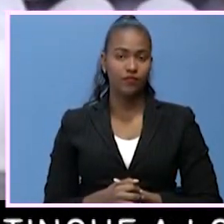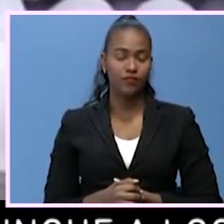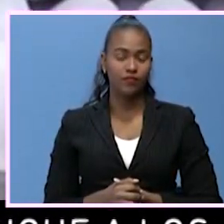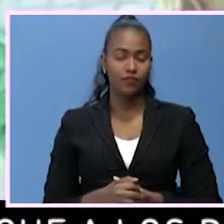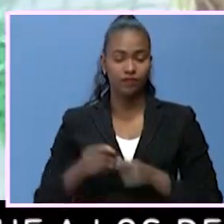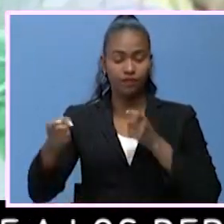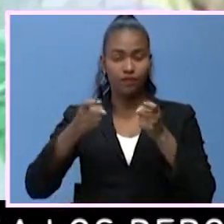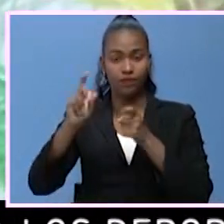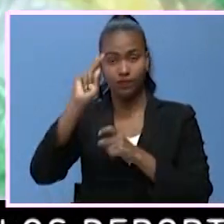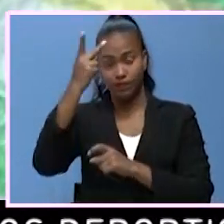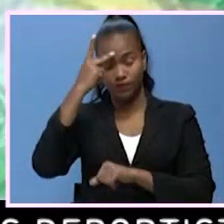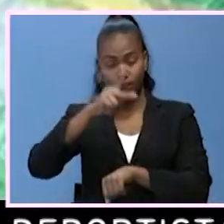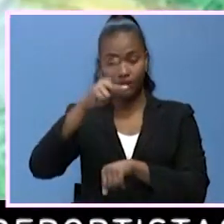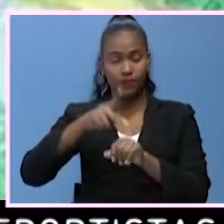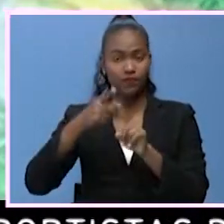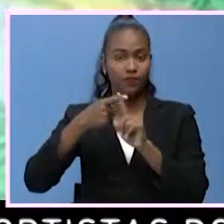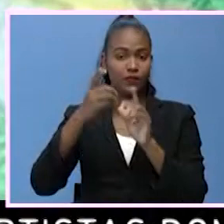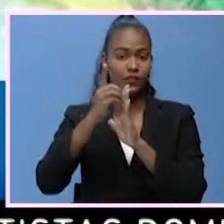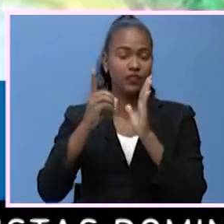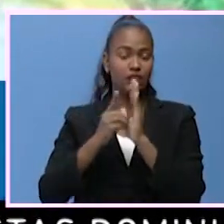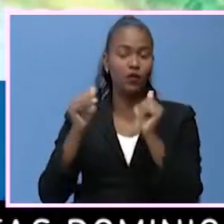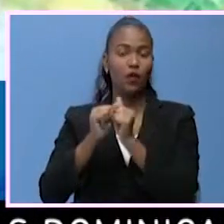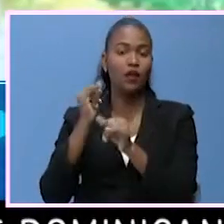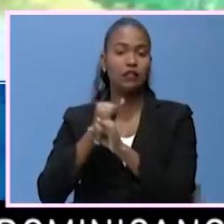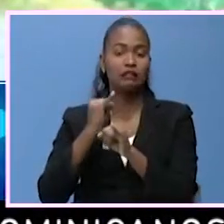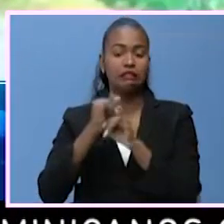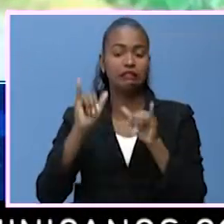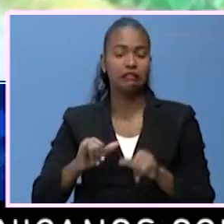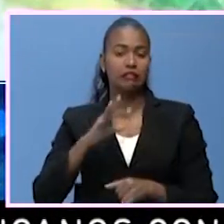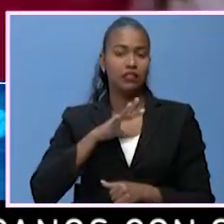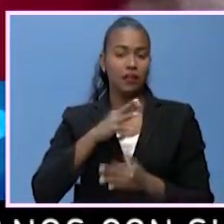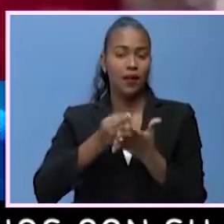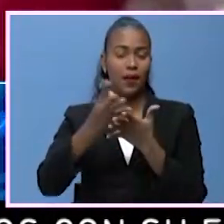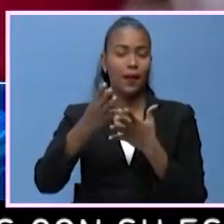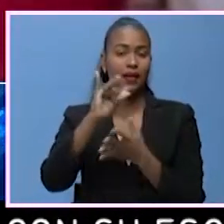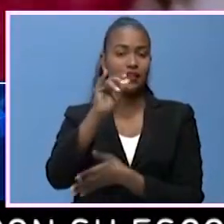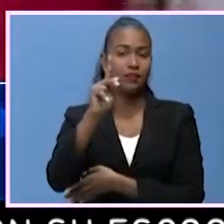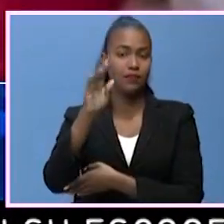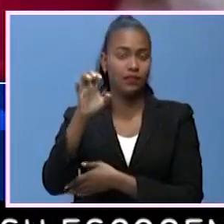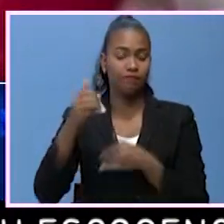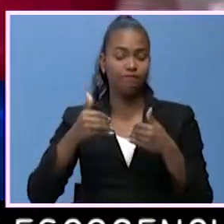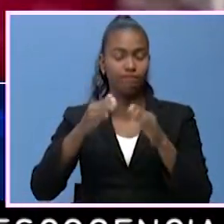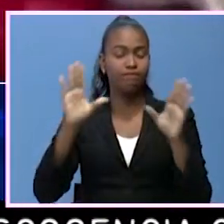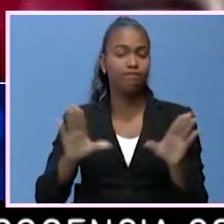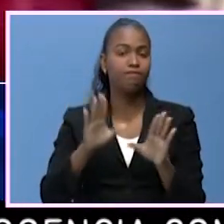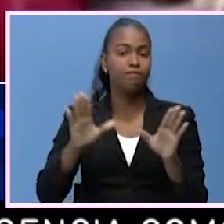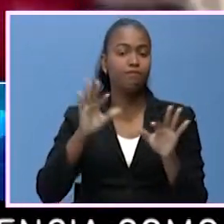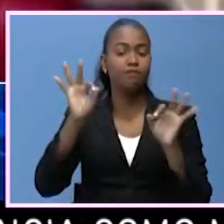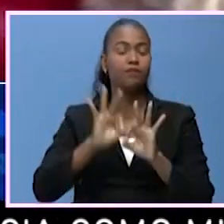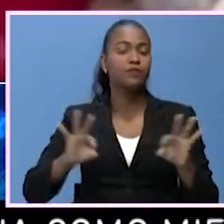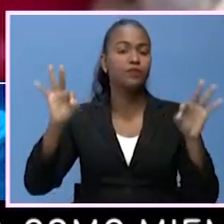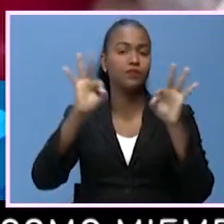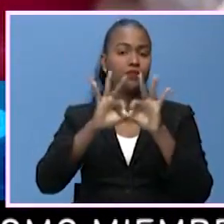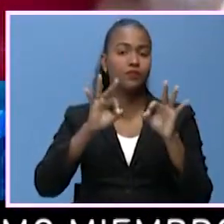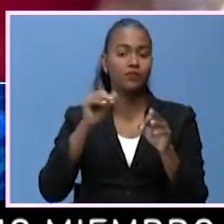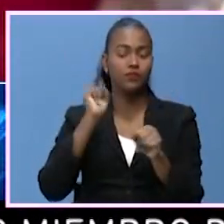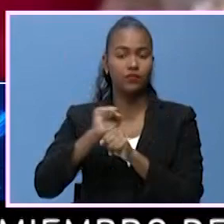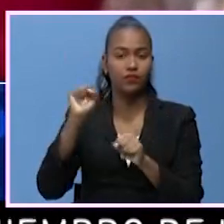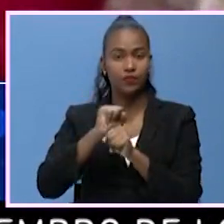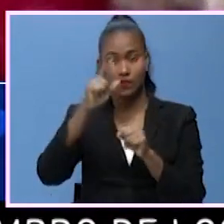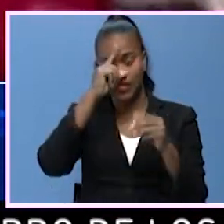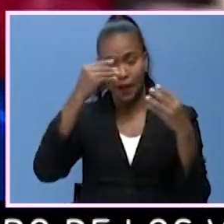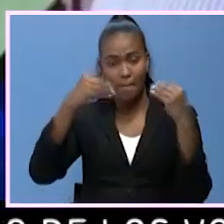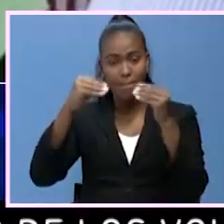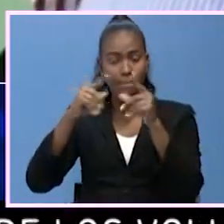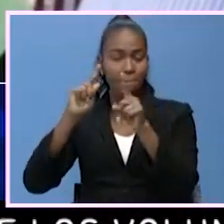La gobernación provincial de Dajabón y el Instituto de Estabilización de Precios INESFRE llevaron a cabo importante operativo de ventas